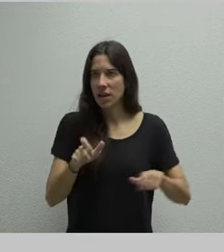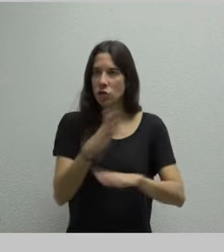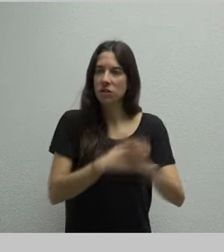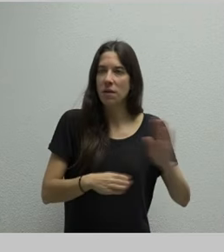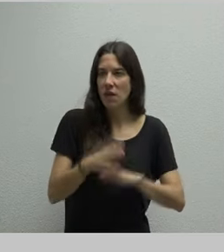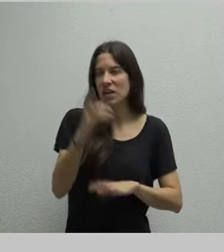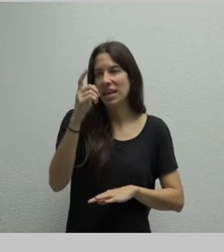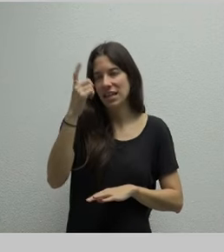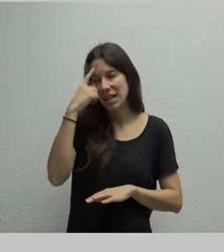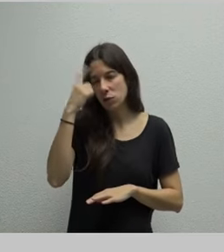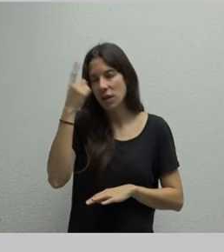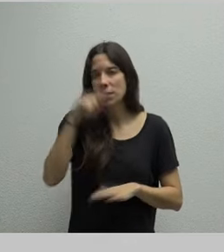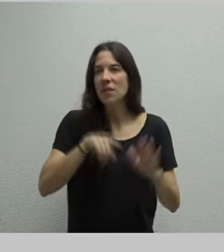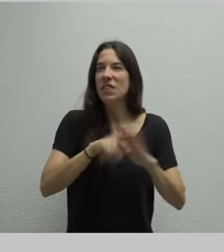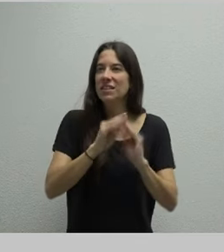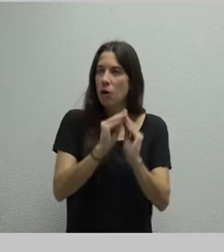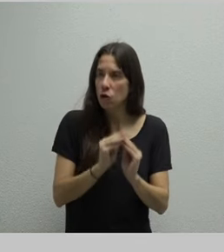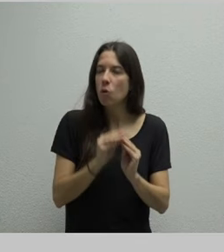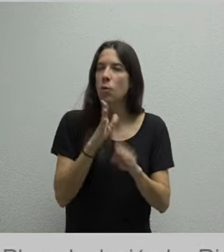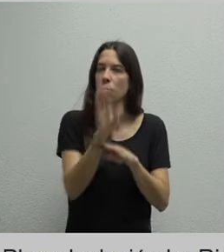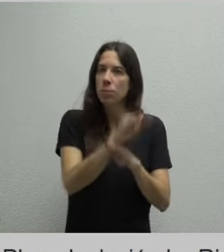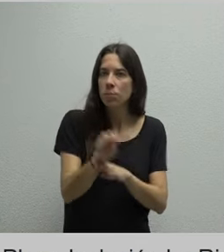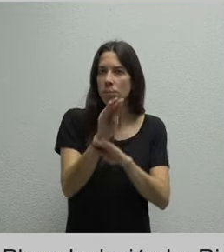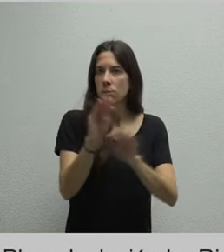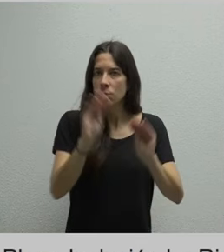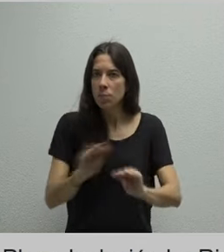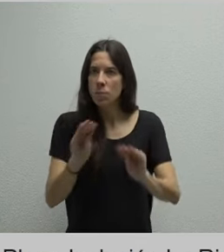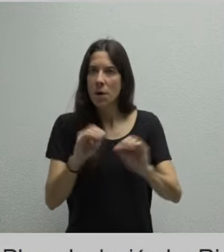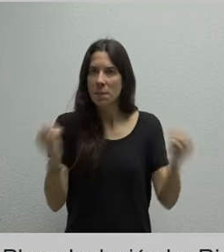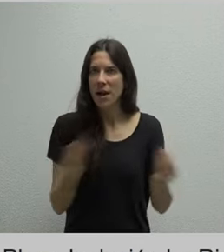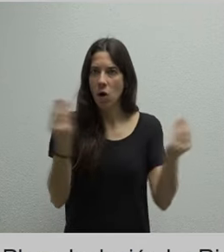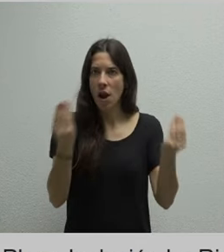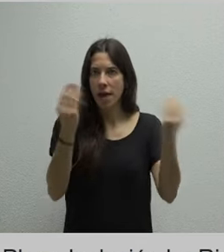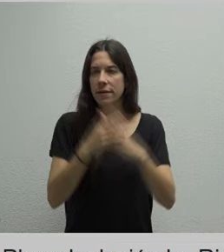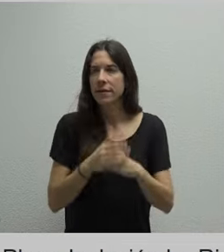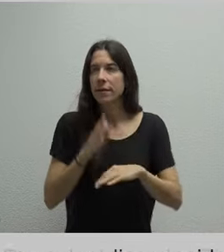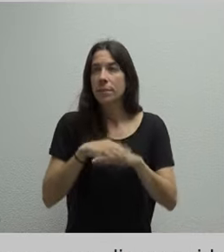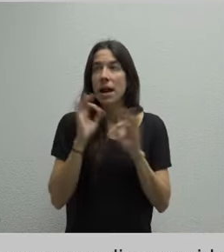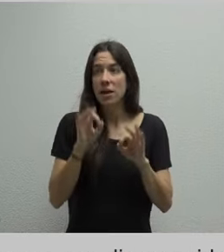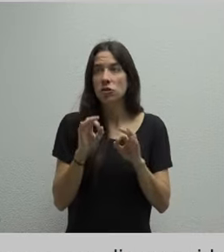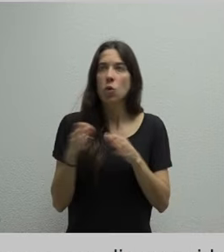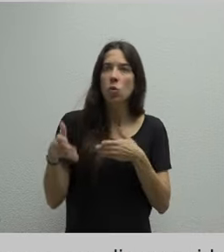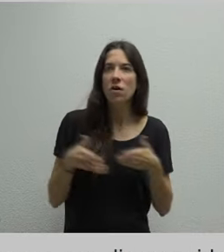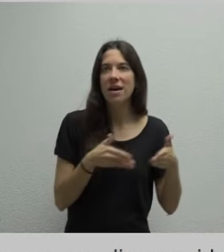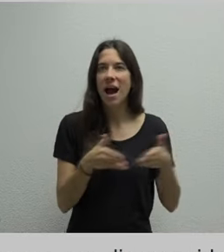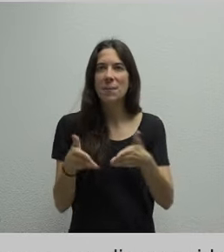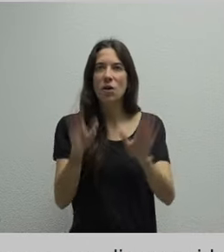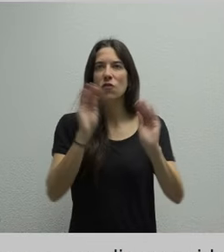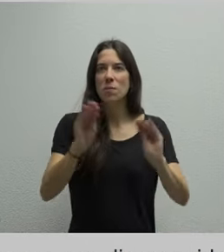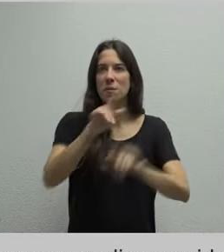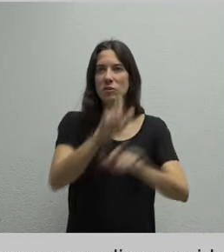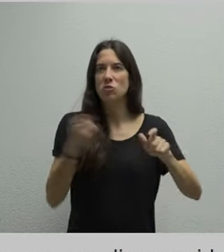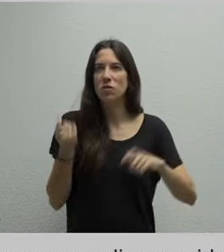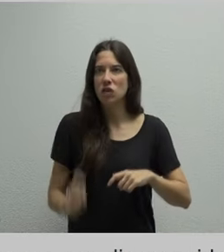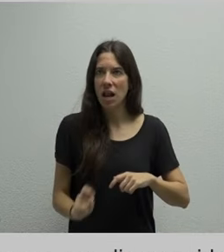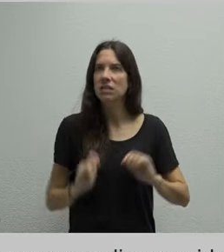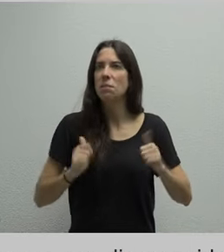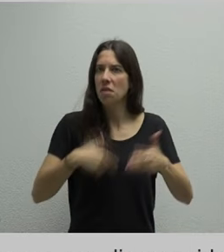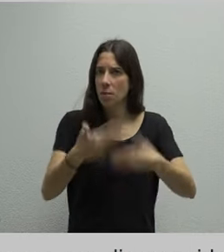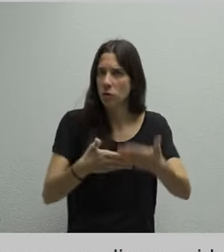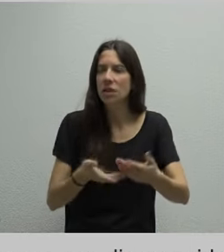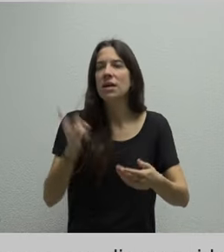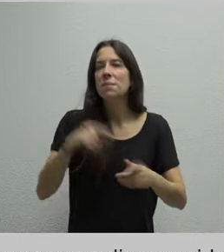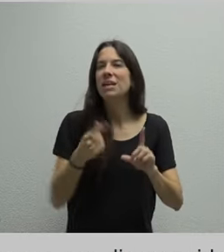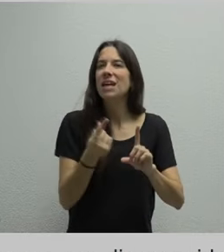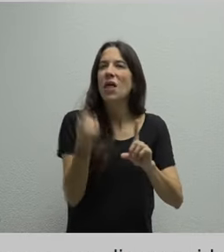intelectual y del desarrollo para ello iniciamos un largo camino de formación de nuestros profesionales y el diseño de un